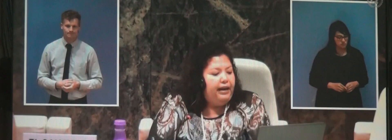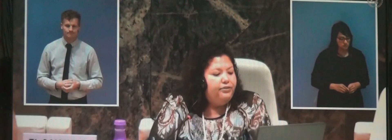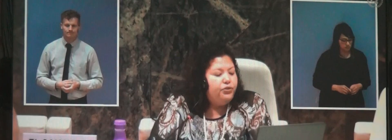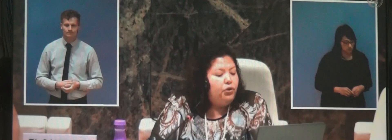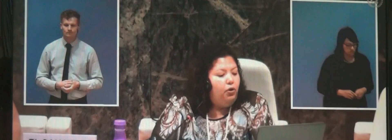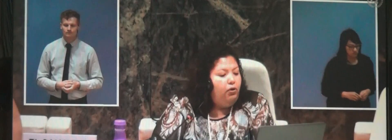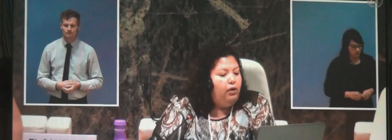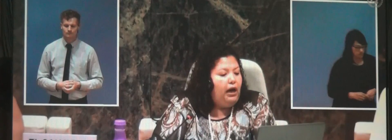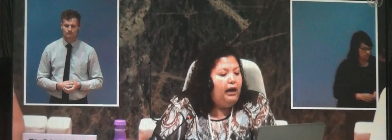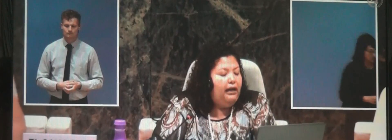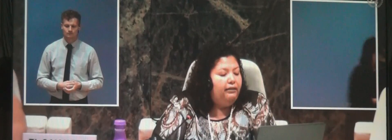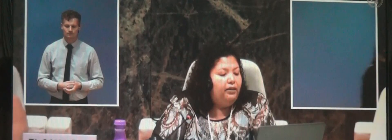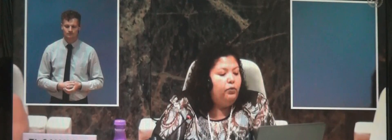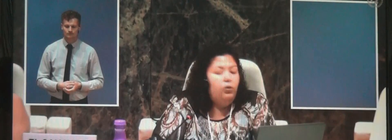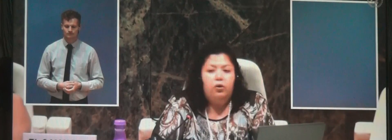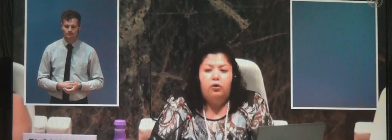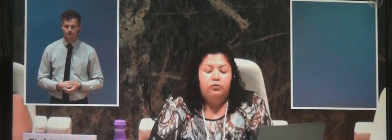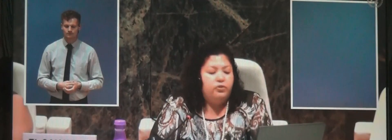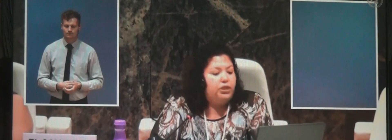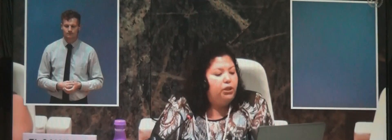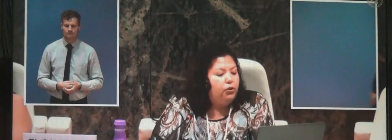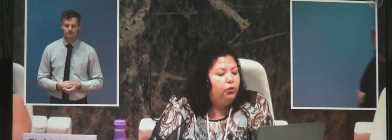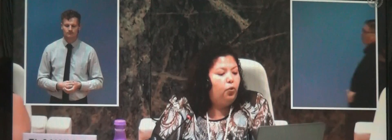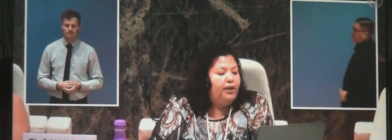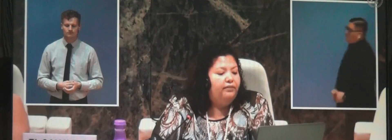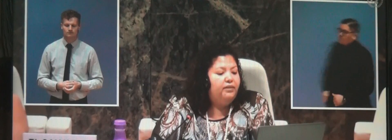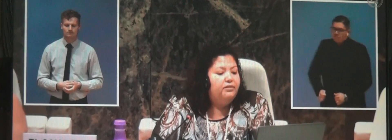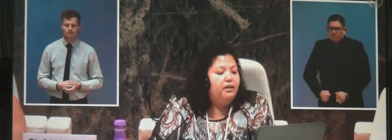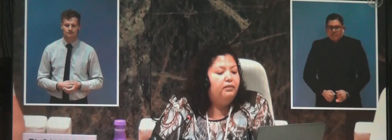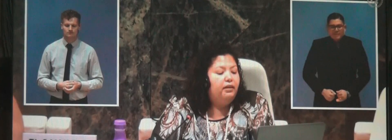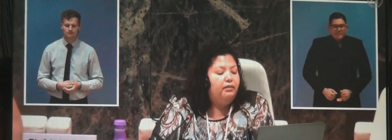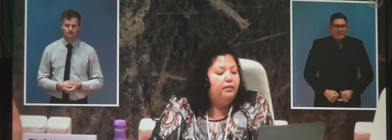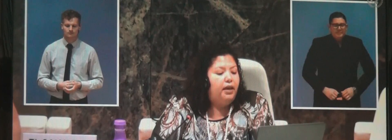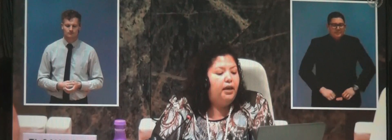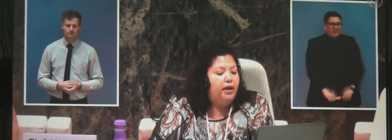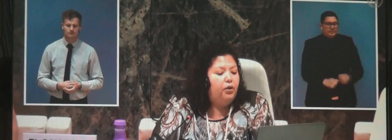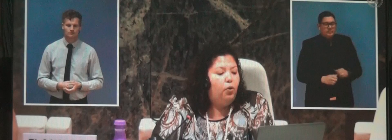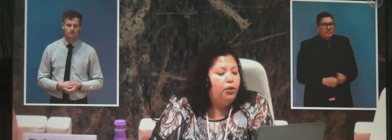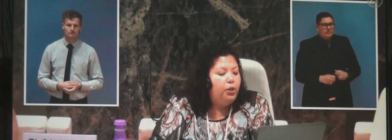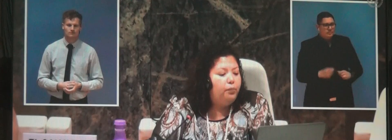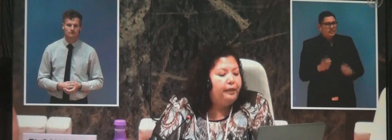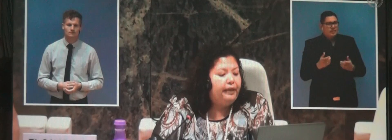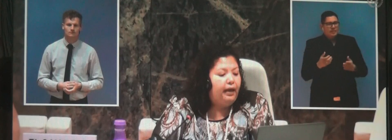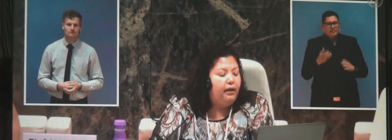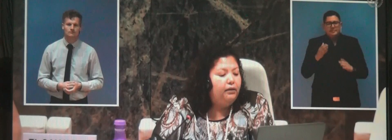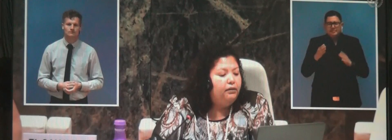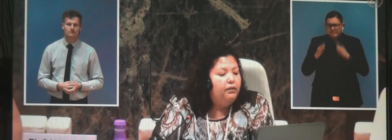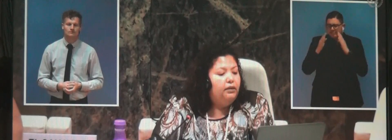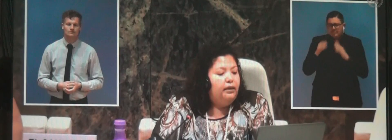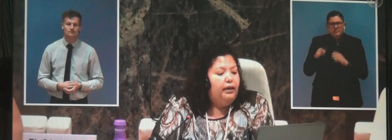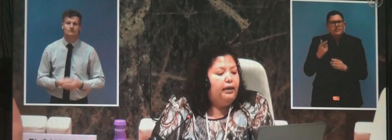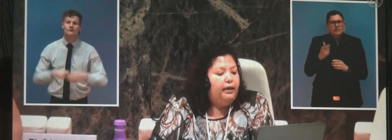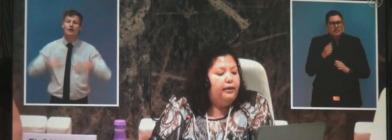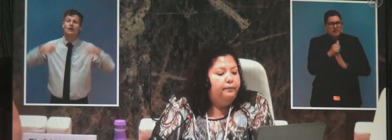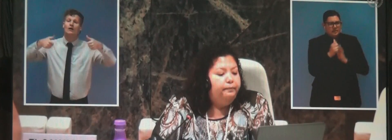En relación al artículo 147 de Código Penal,